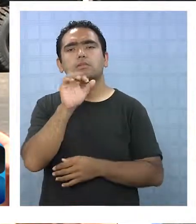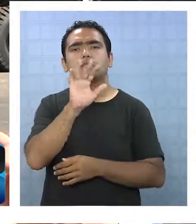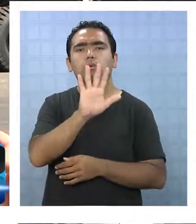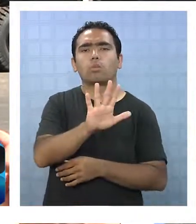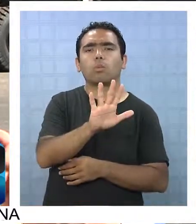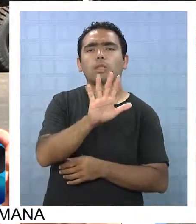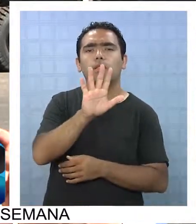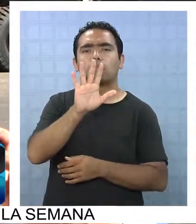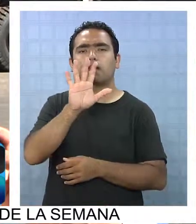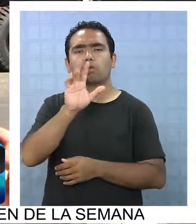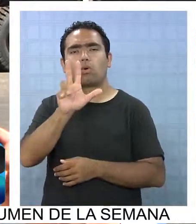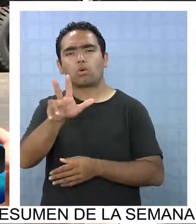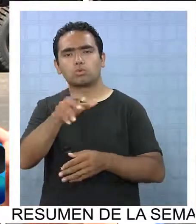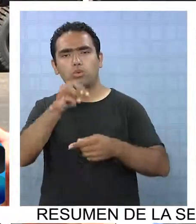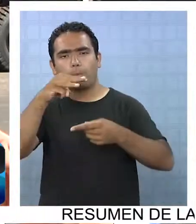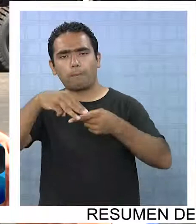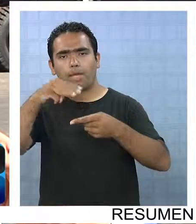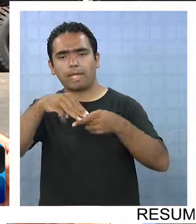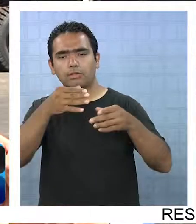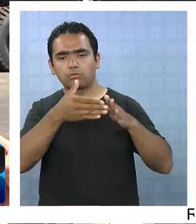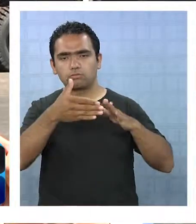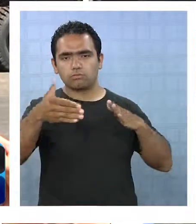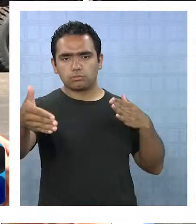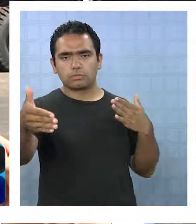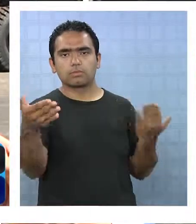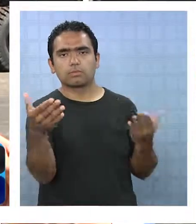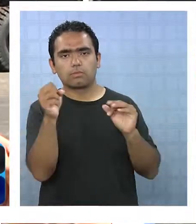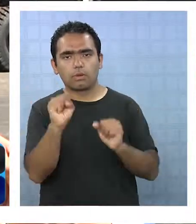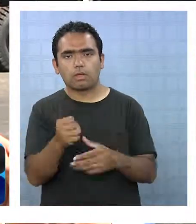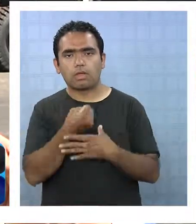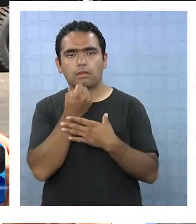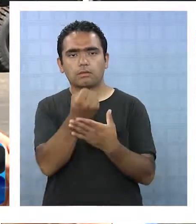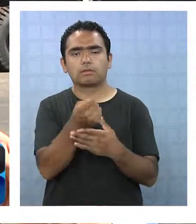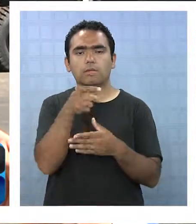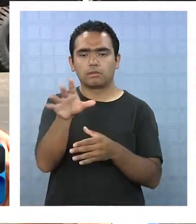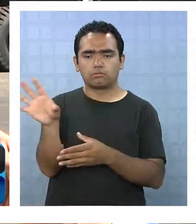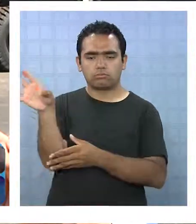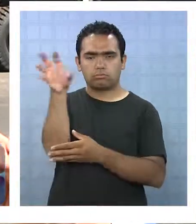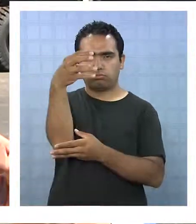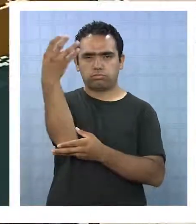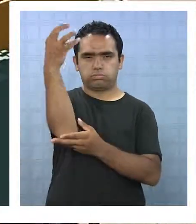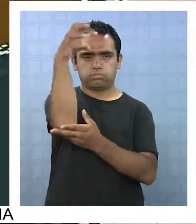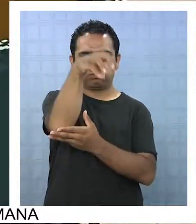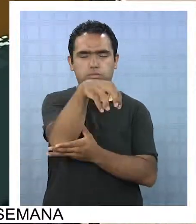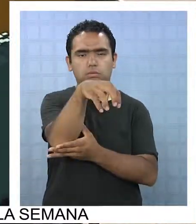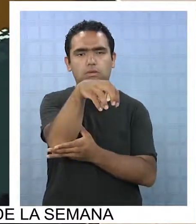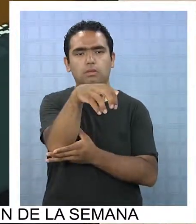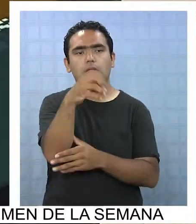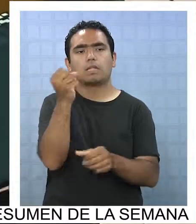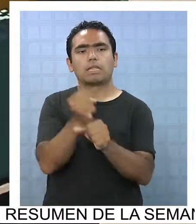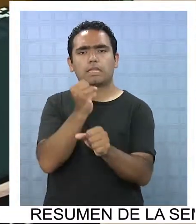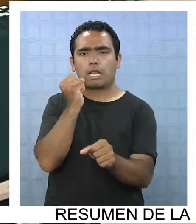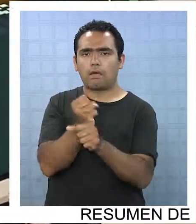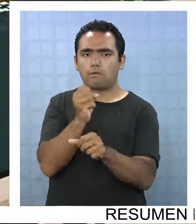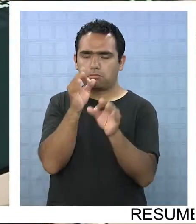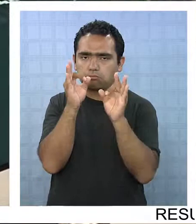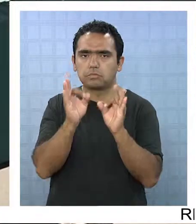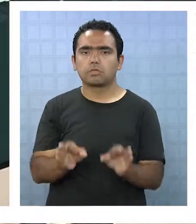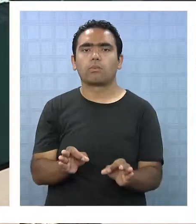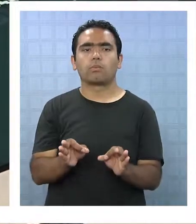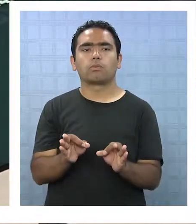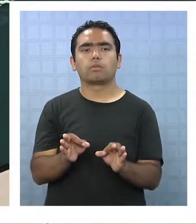metros de alcance. Estas son grúas que tienen una tecnología que permite trabajar en forma segura